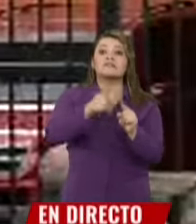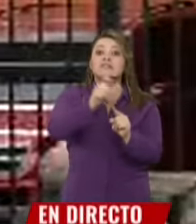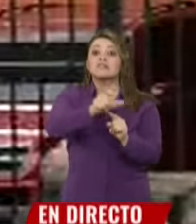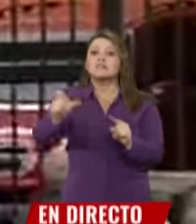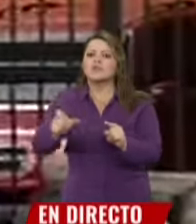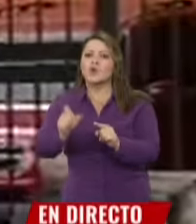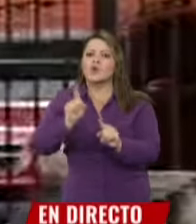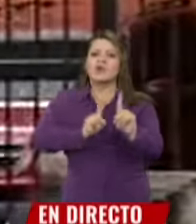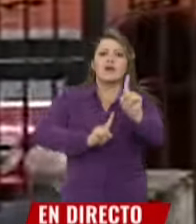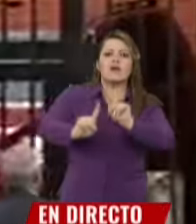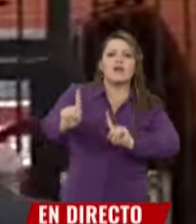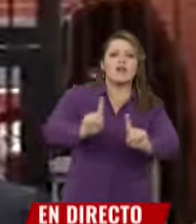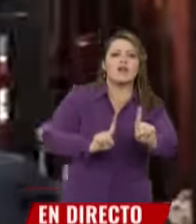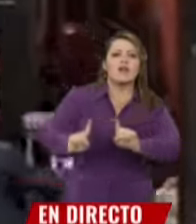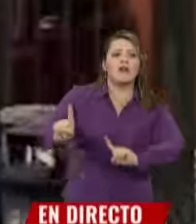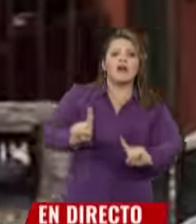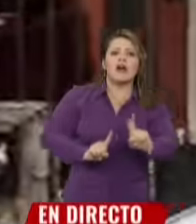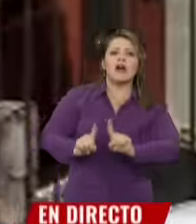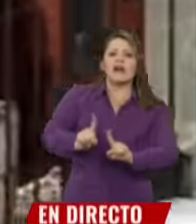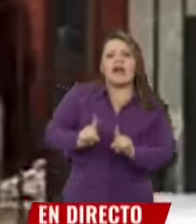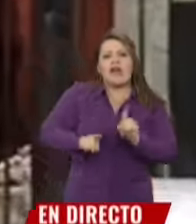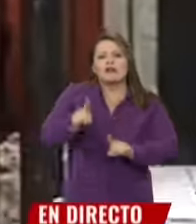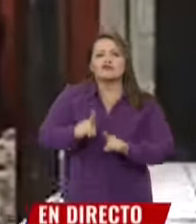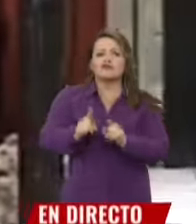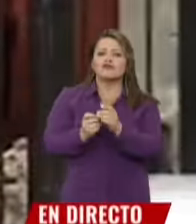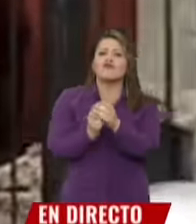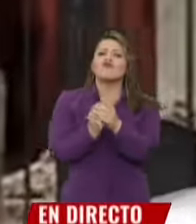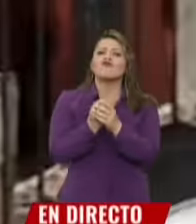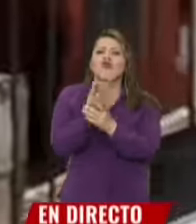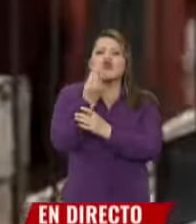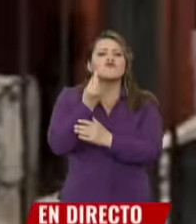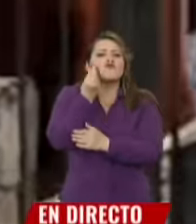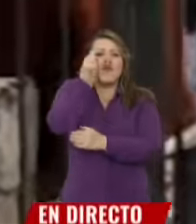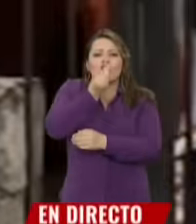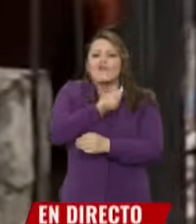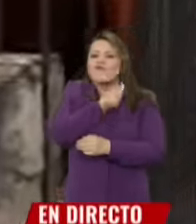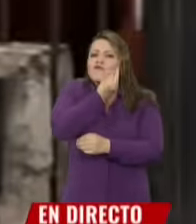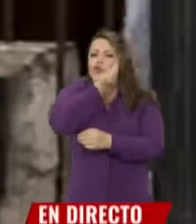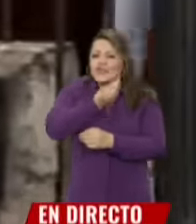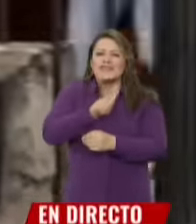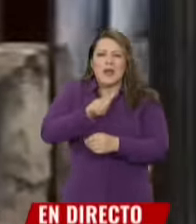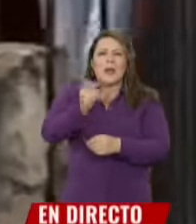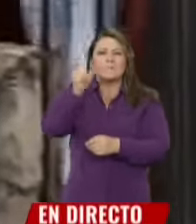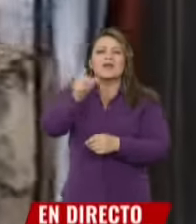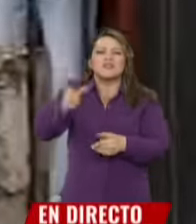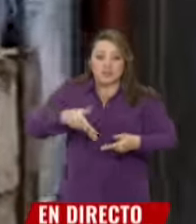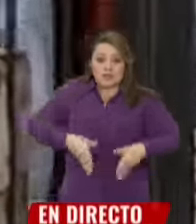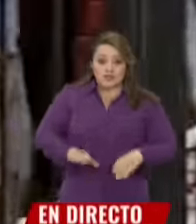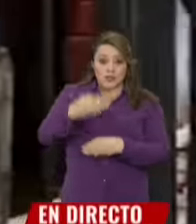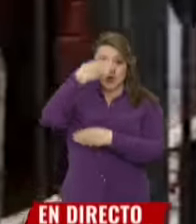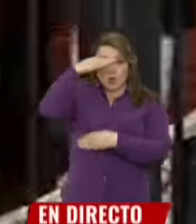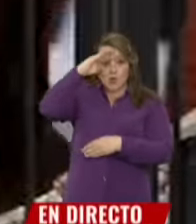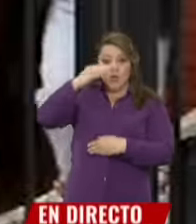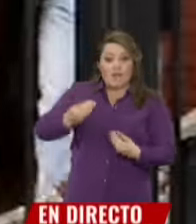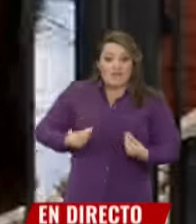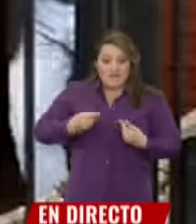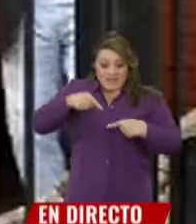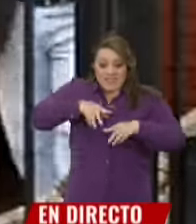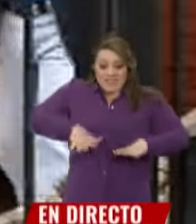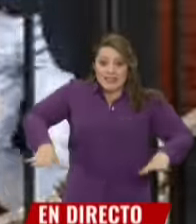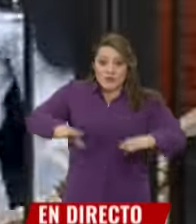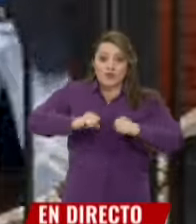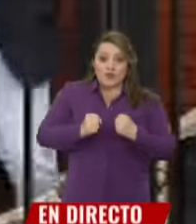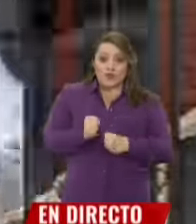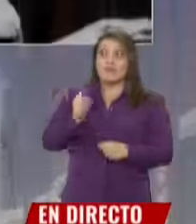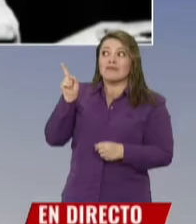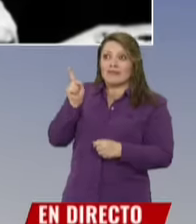como ustedes pueden notarlo, a dejar algunos arreglos florales acá en la Embajada de Cuba. Y pues efectivamente es